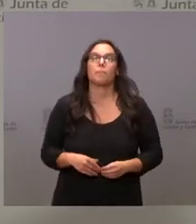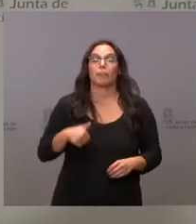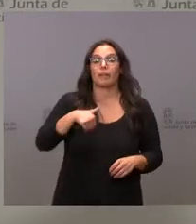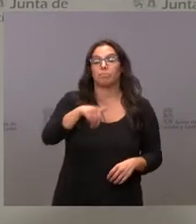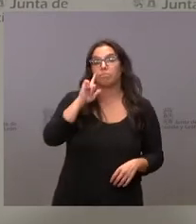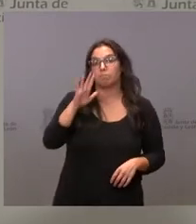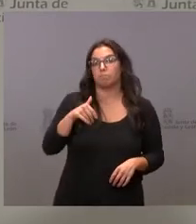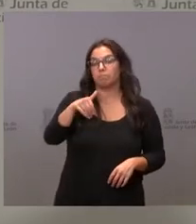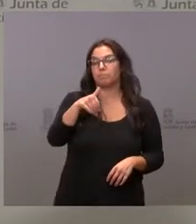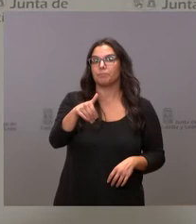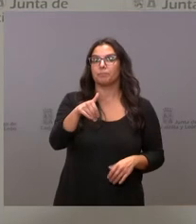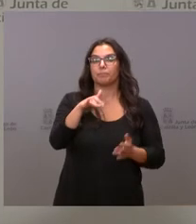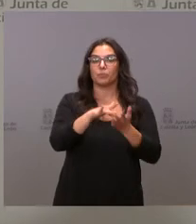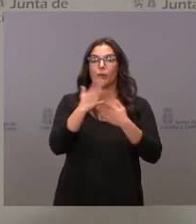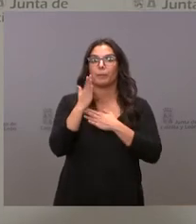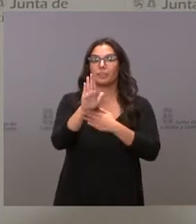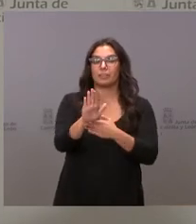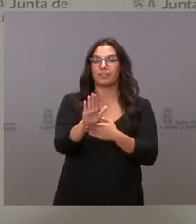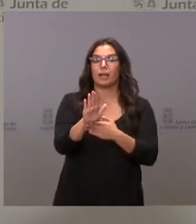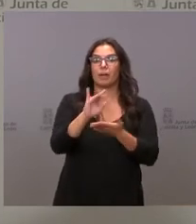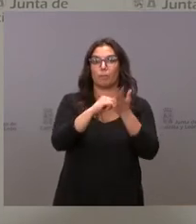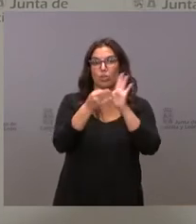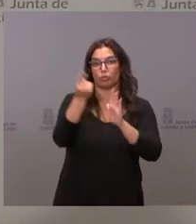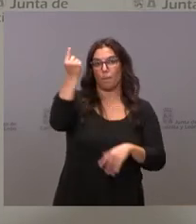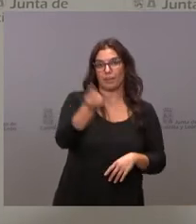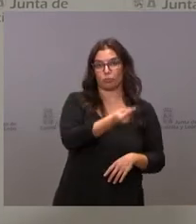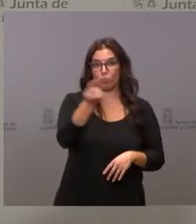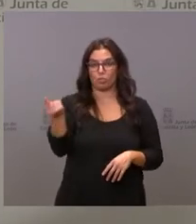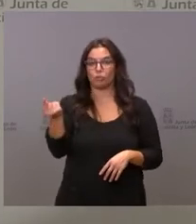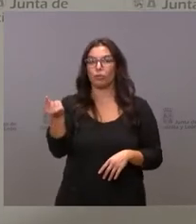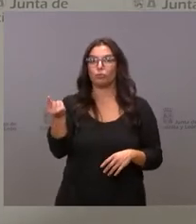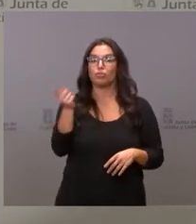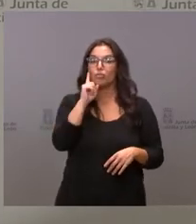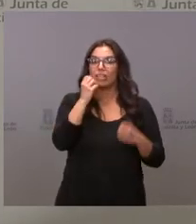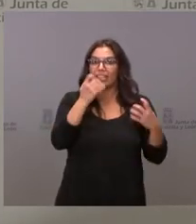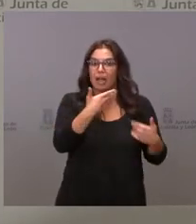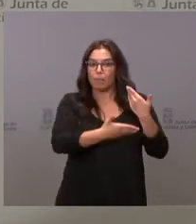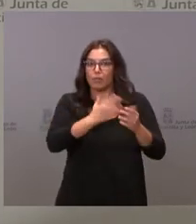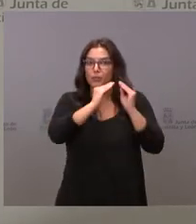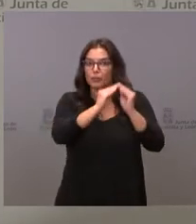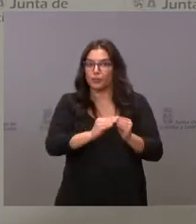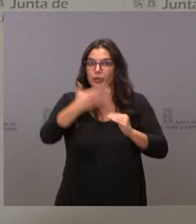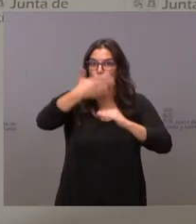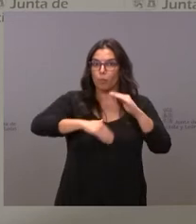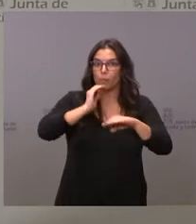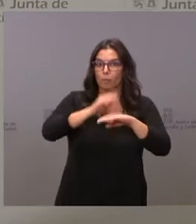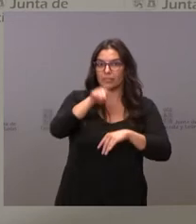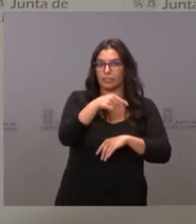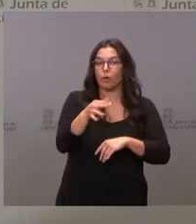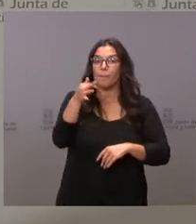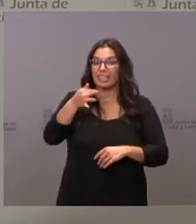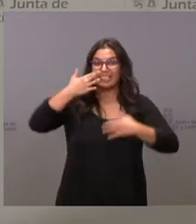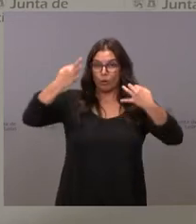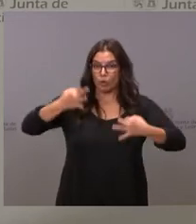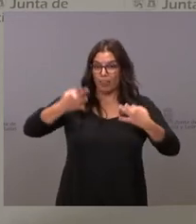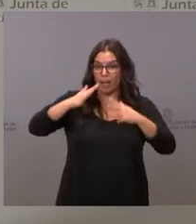de presentación legal del proyecto de presupuestos. No sé cómo va la elaboración, si van a estar en tiempo y si tienen garantizada la aprobación en